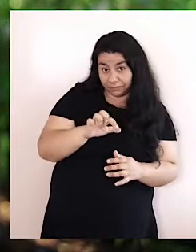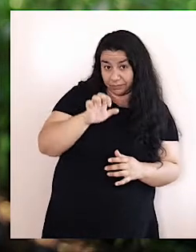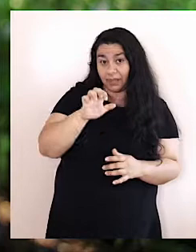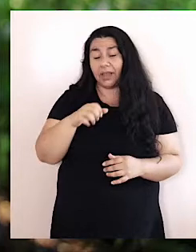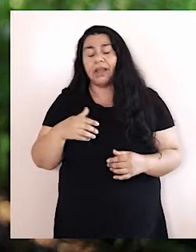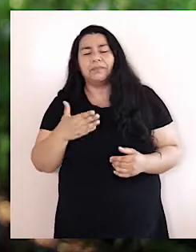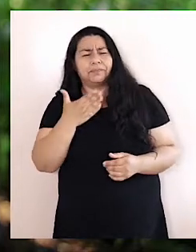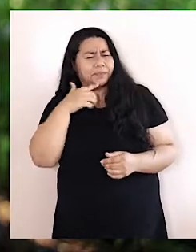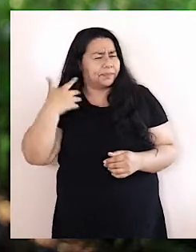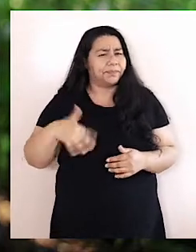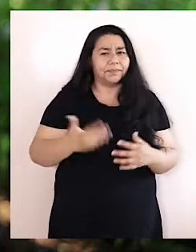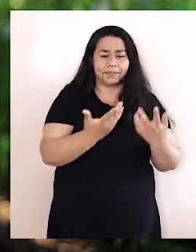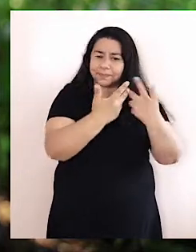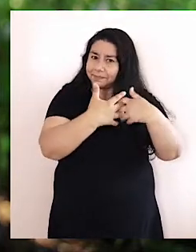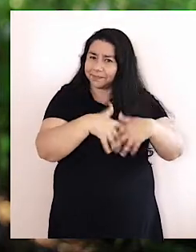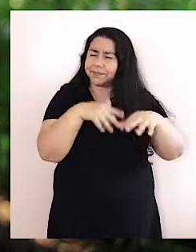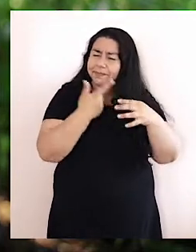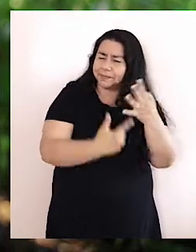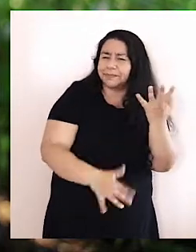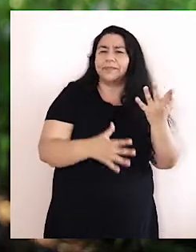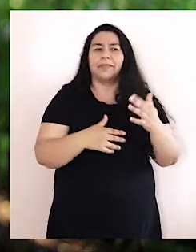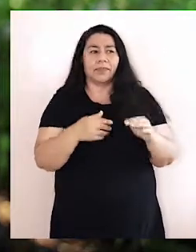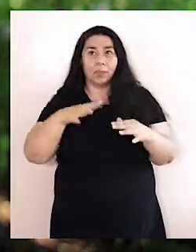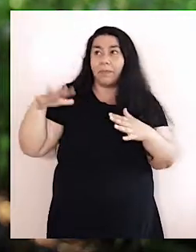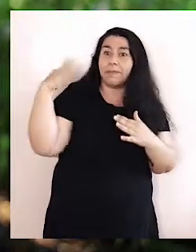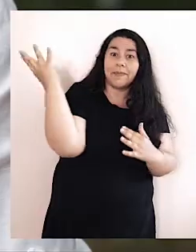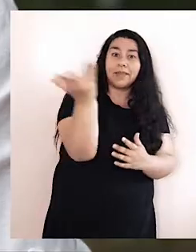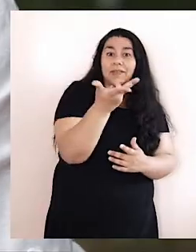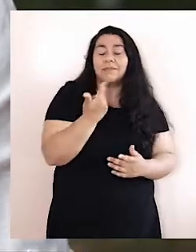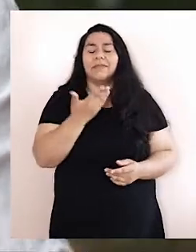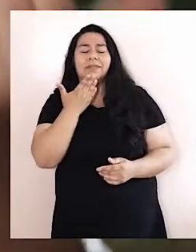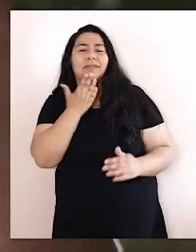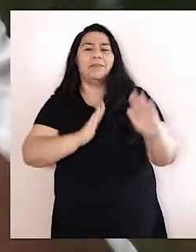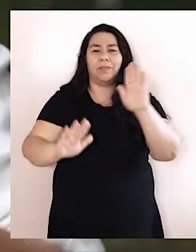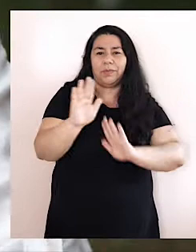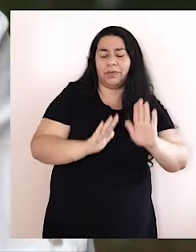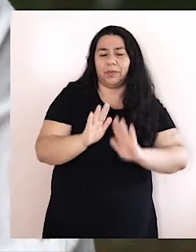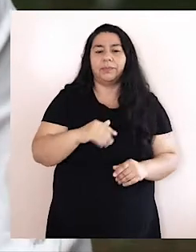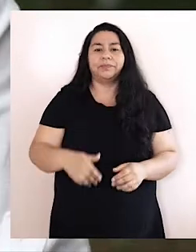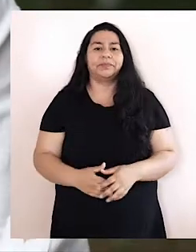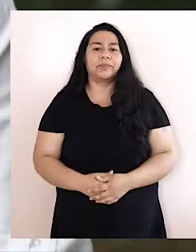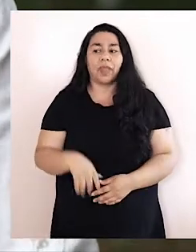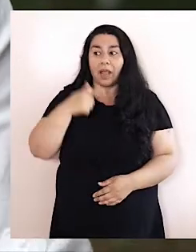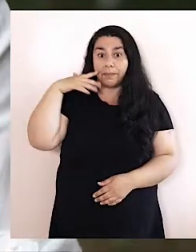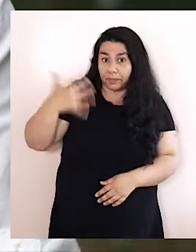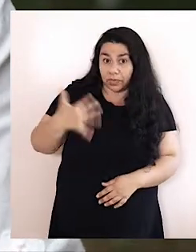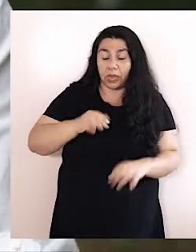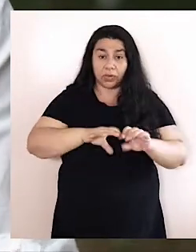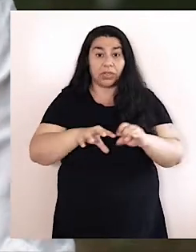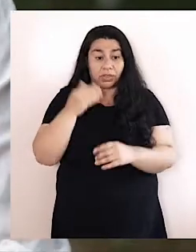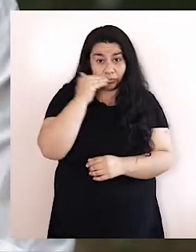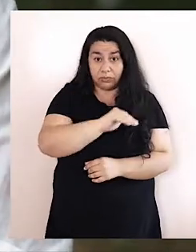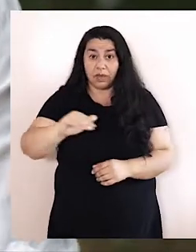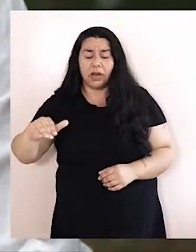fundamental en todo aspecto de lo que es medio ambiente y autocuidado. Uno de los principios, en ciertas formas, fundamentales de la educación parvularia, en